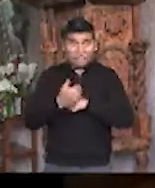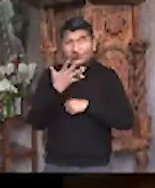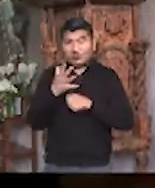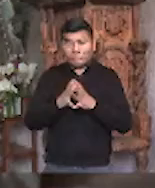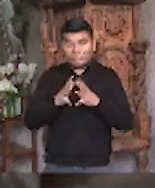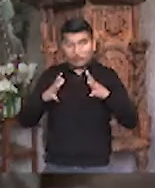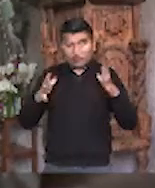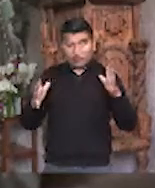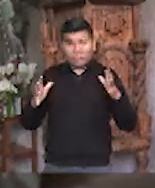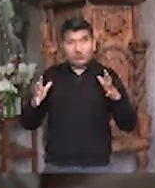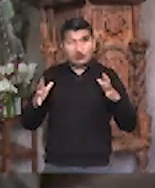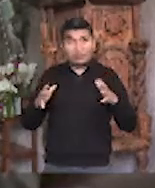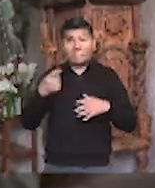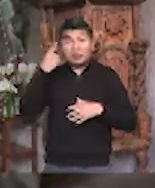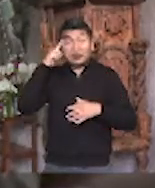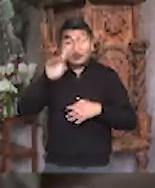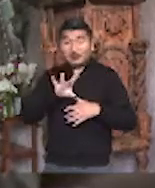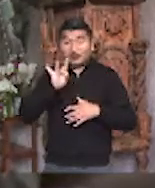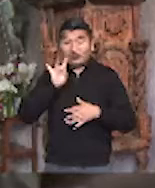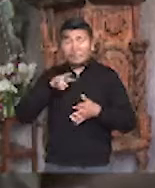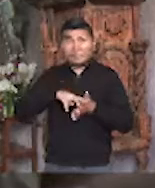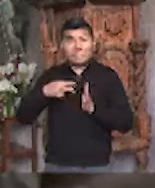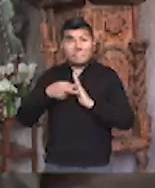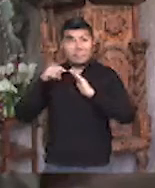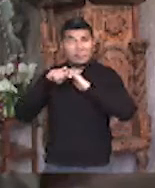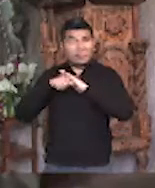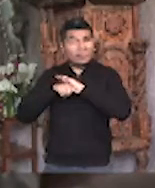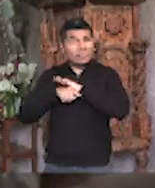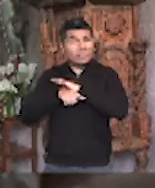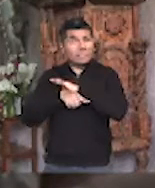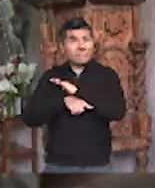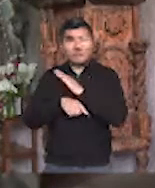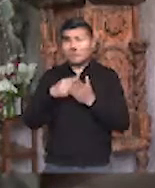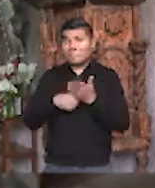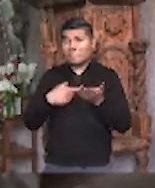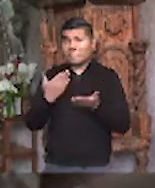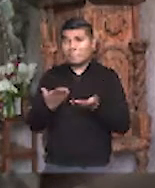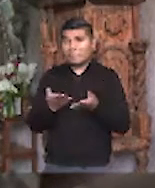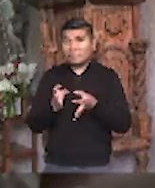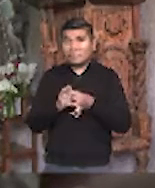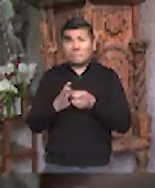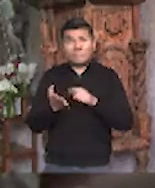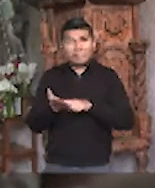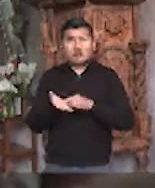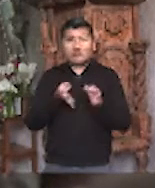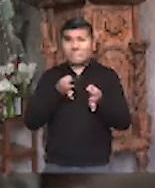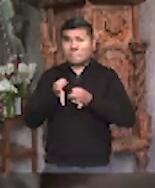para descubrir el significado profundo que hay en esta multiplicación